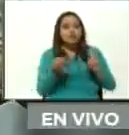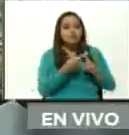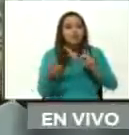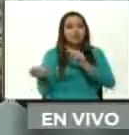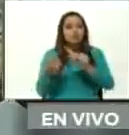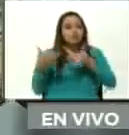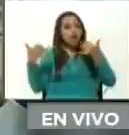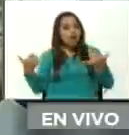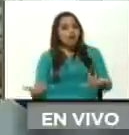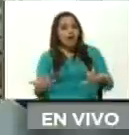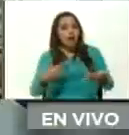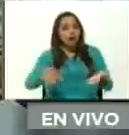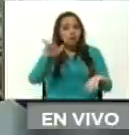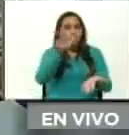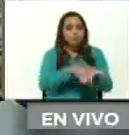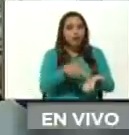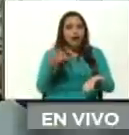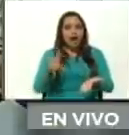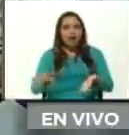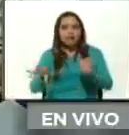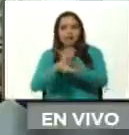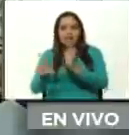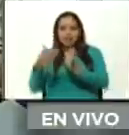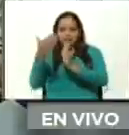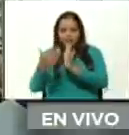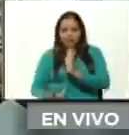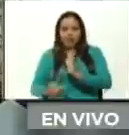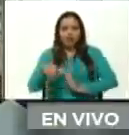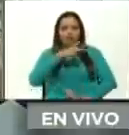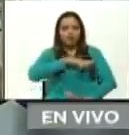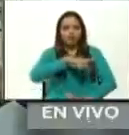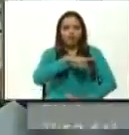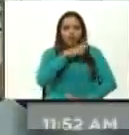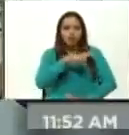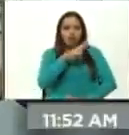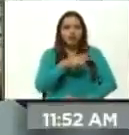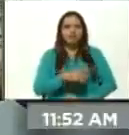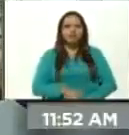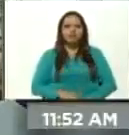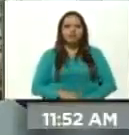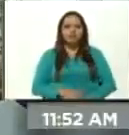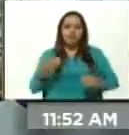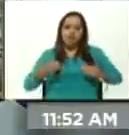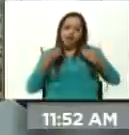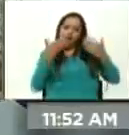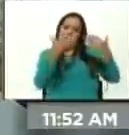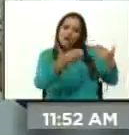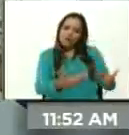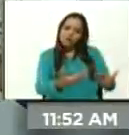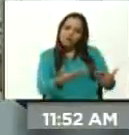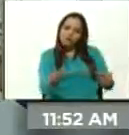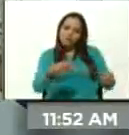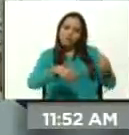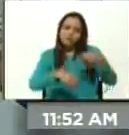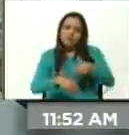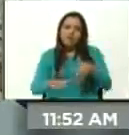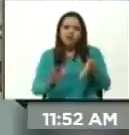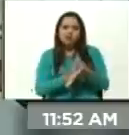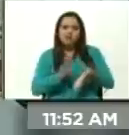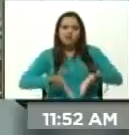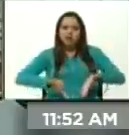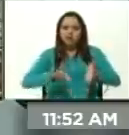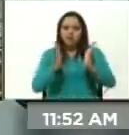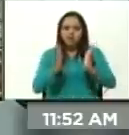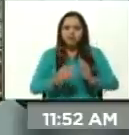ya ratificó y está en Gaceta Oficial, donde se avanza aún más en este camino